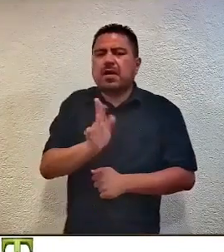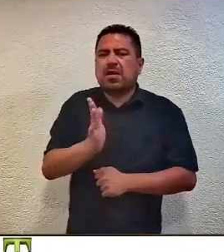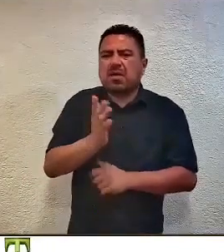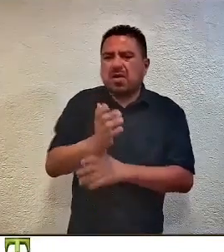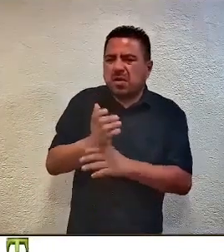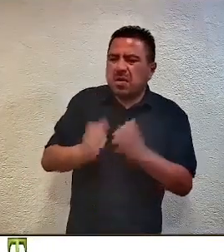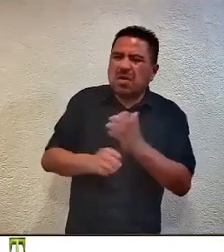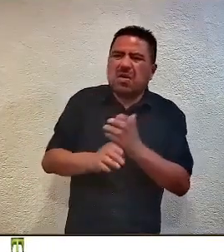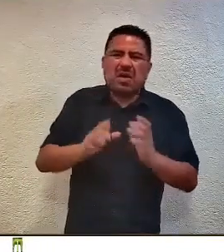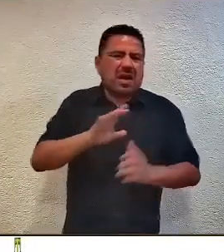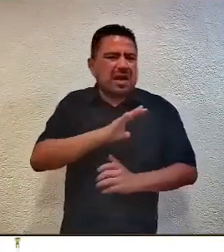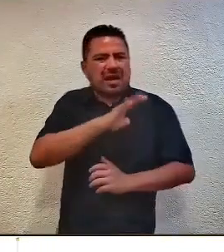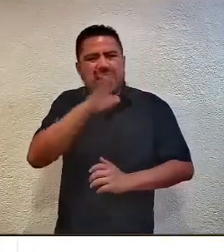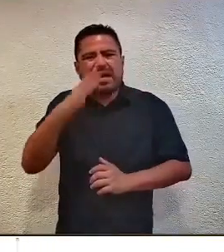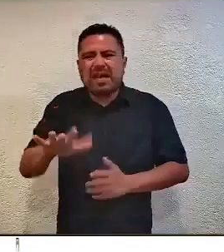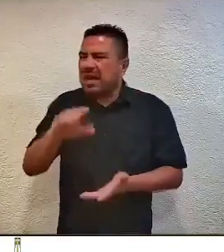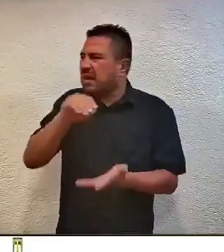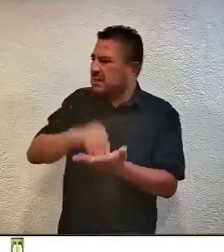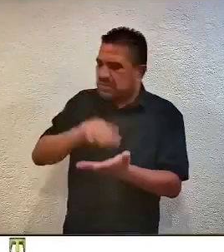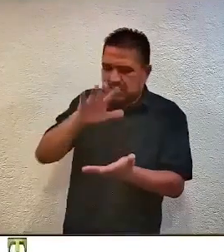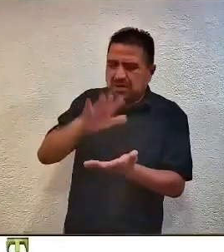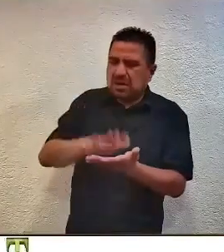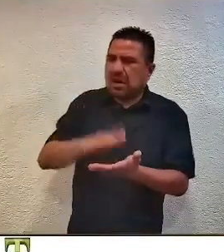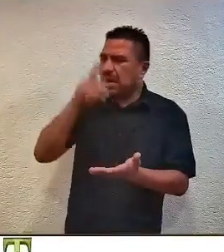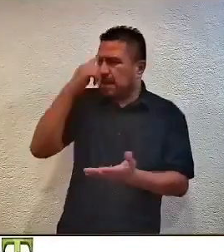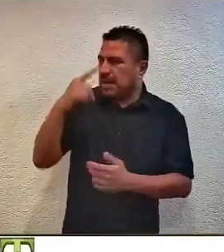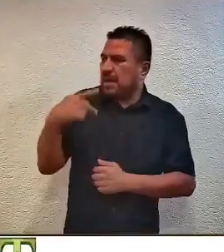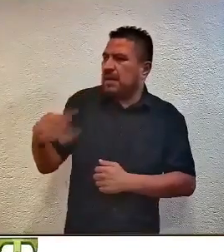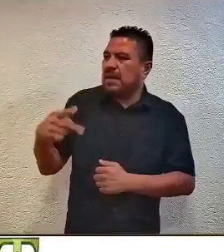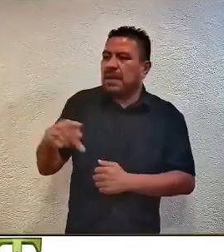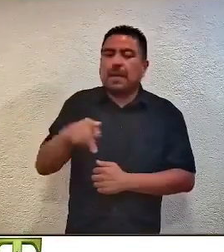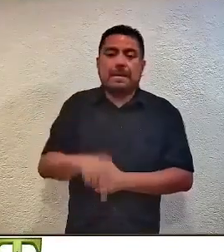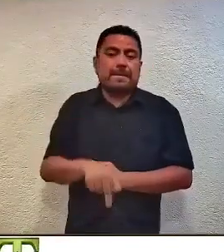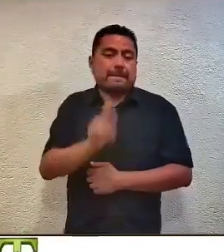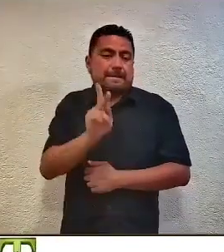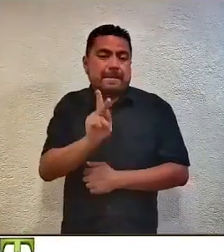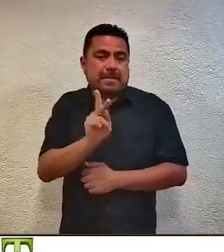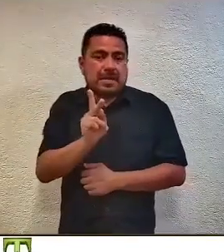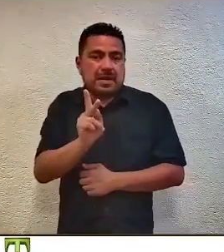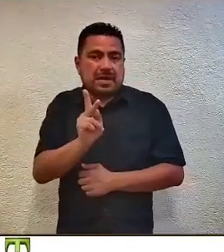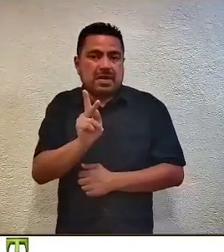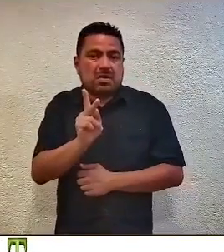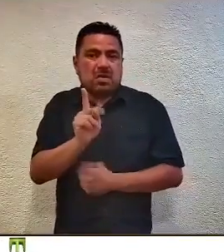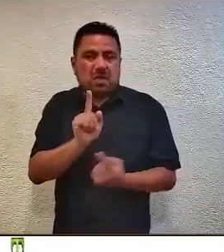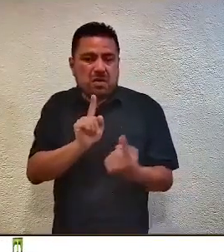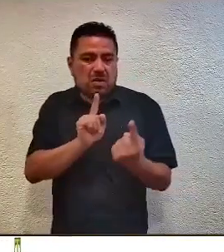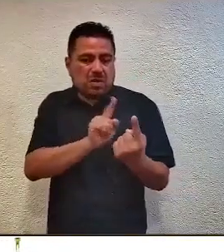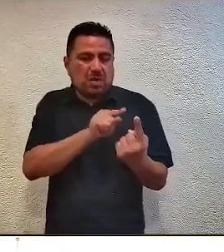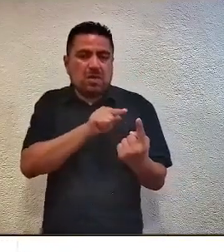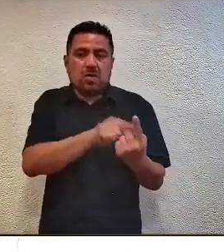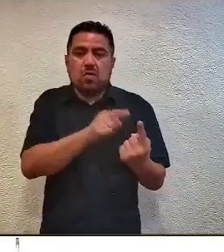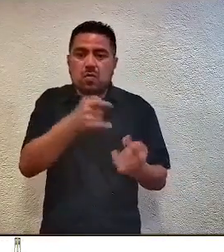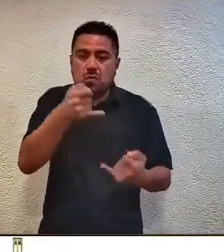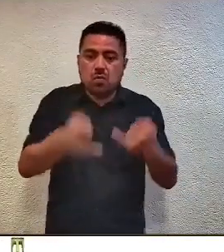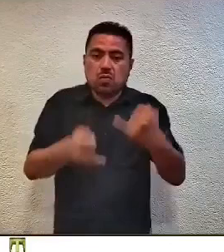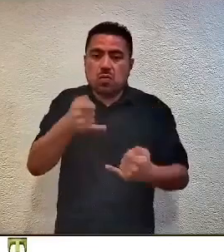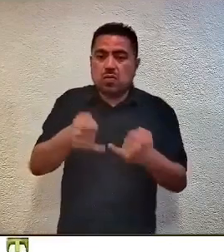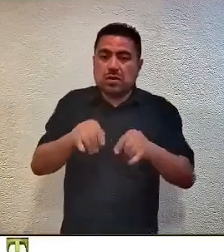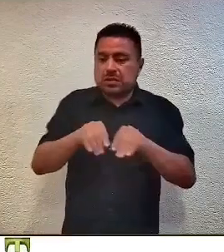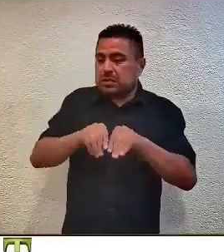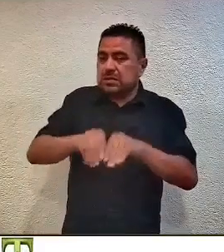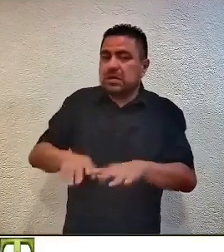y situaciones generales contempladas para el legislador. Sin embargo, en tratándose de juicios promovidos